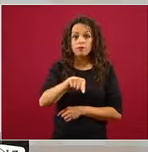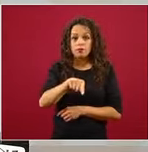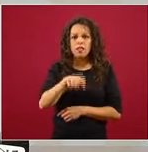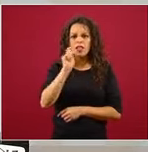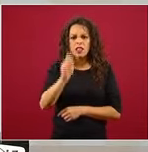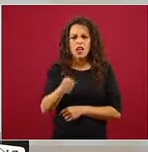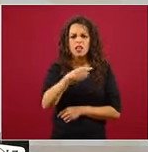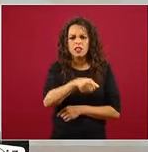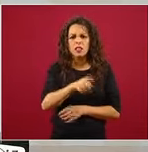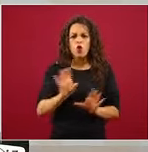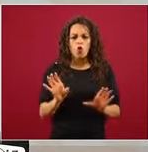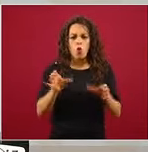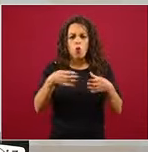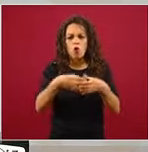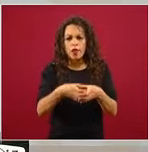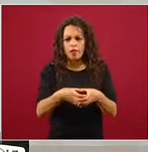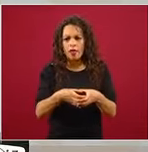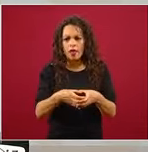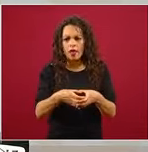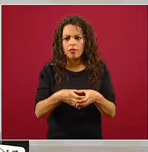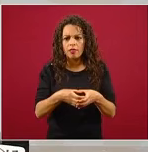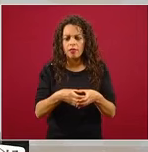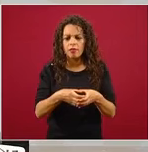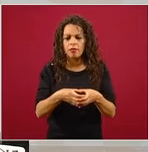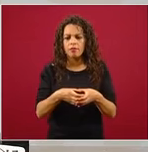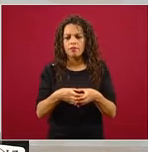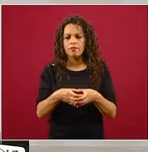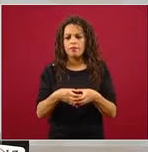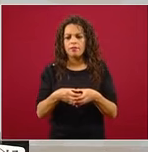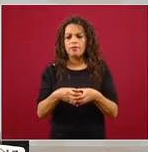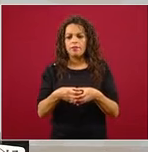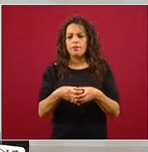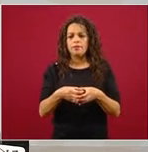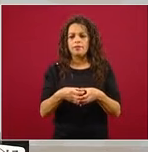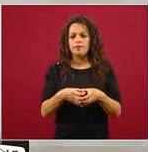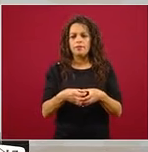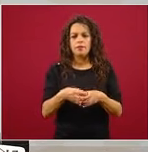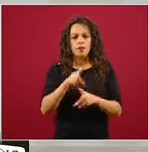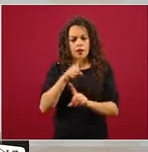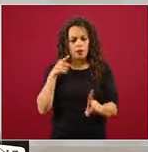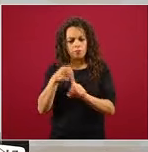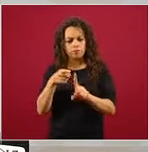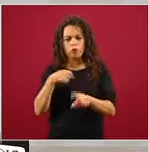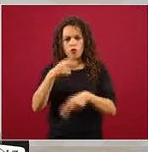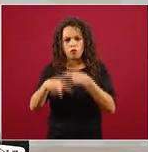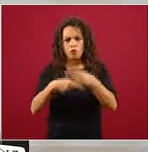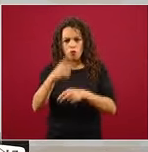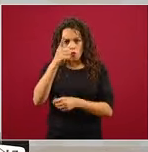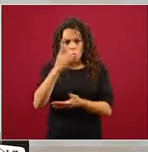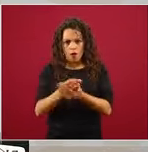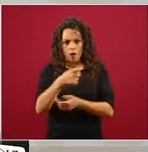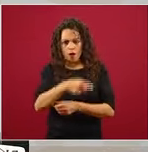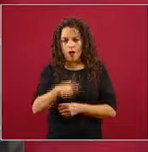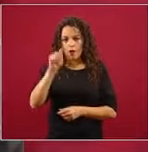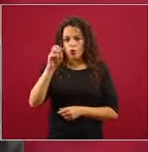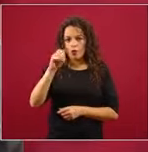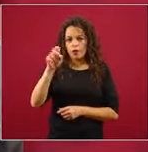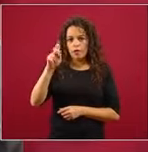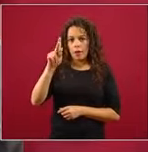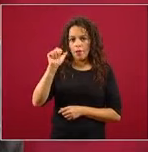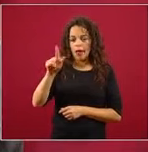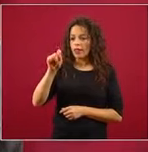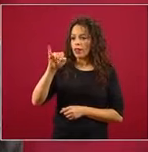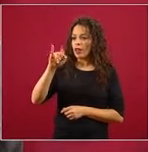comunidad de cooperativas, en particular estuvimos en una de ellas, que es Tosepan Titatanisque, que es